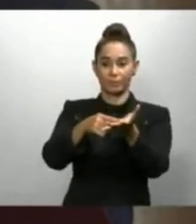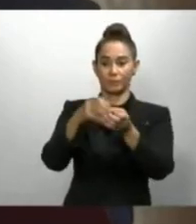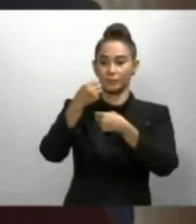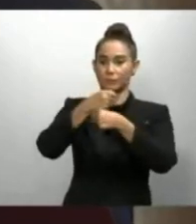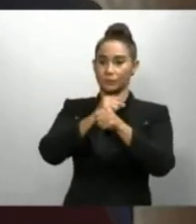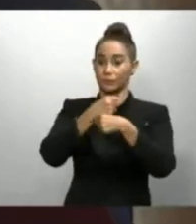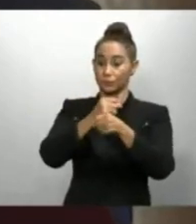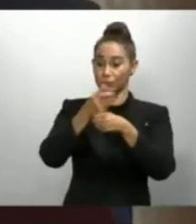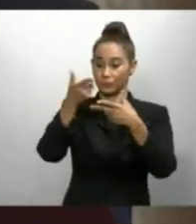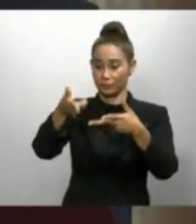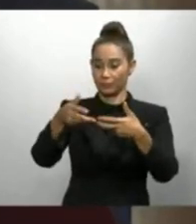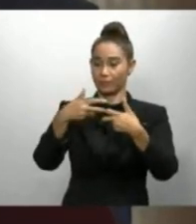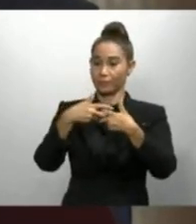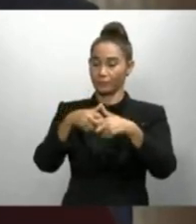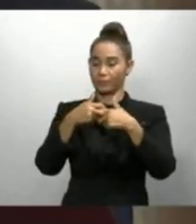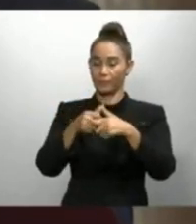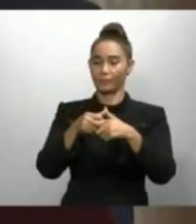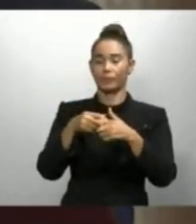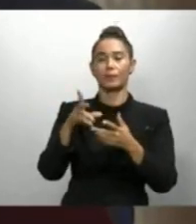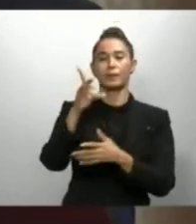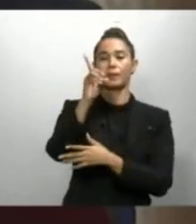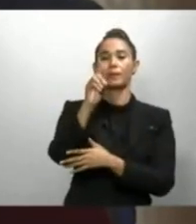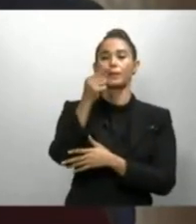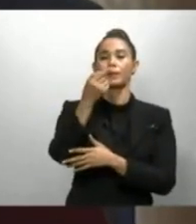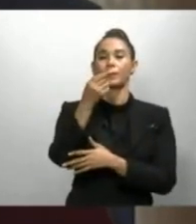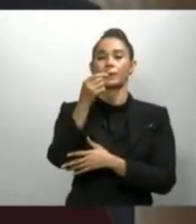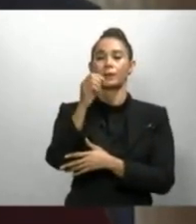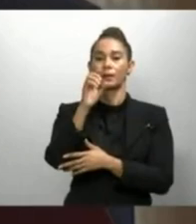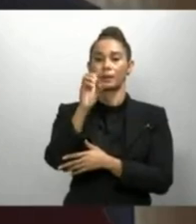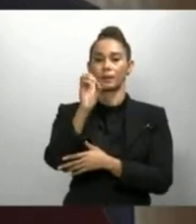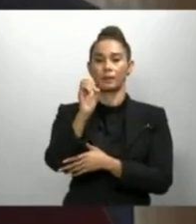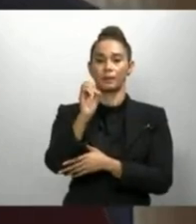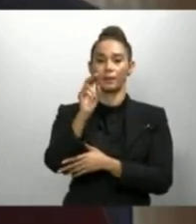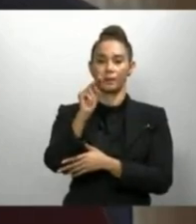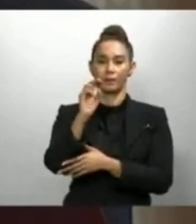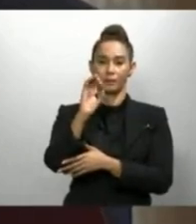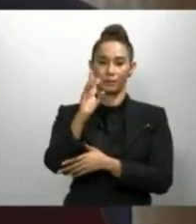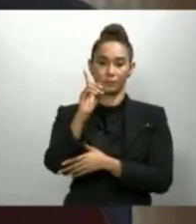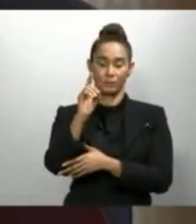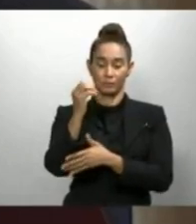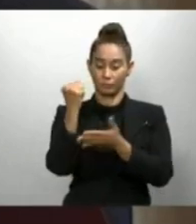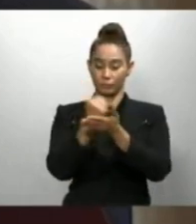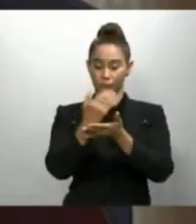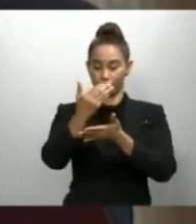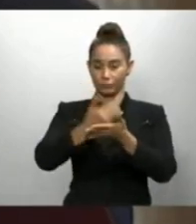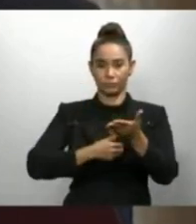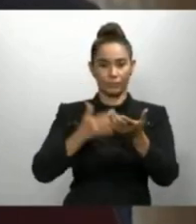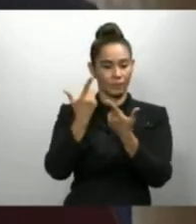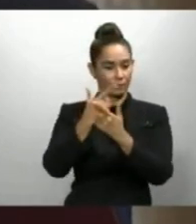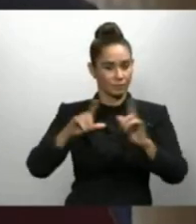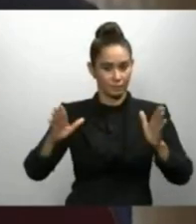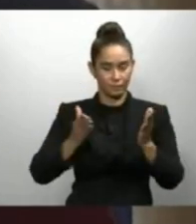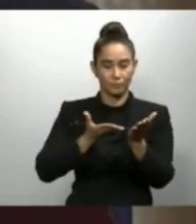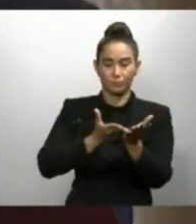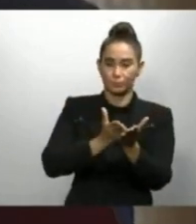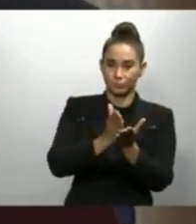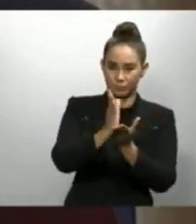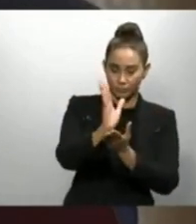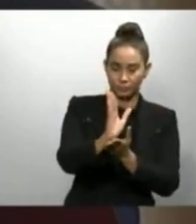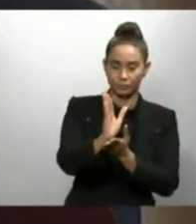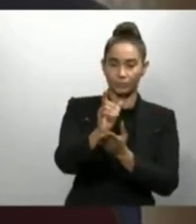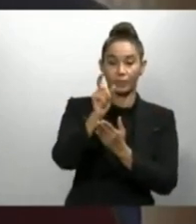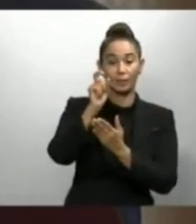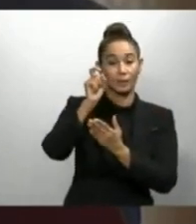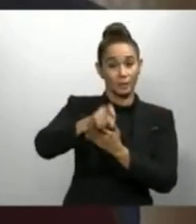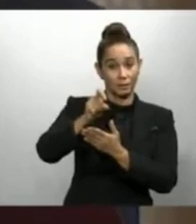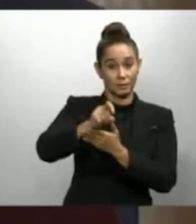fábrica, la Dirección Nacional de Control de Drogas expedirá un certificado de libre circulación, el cual será